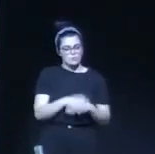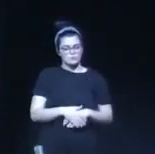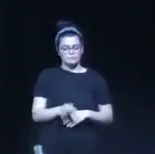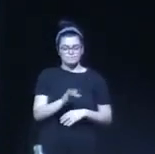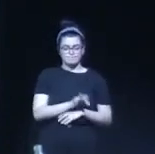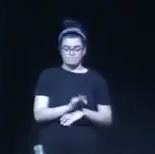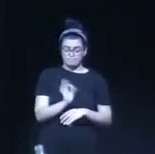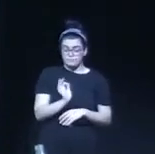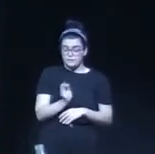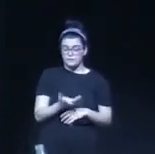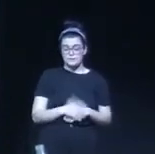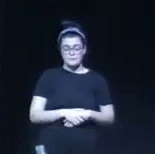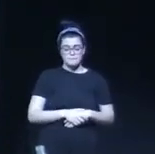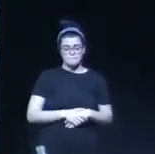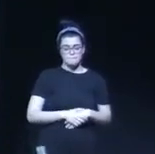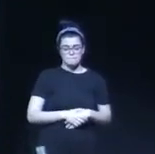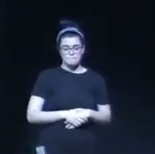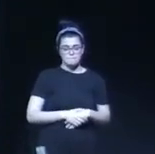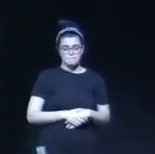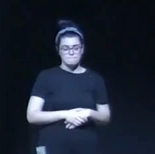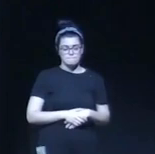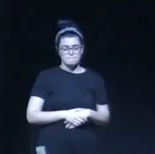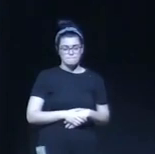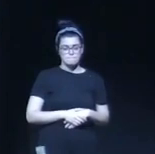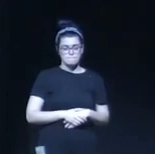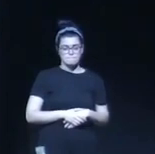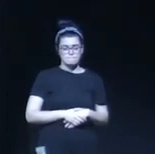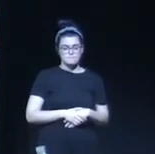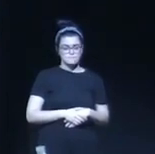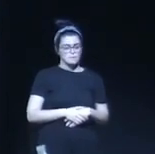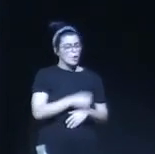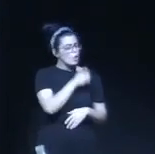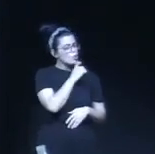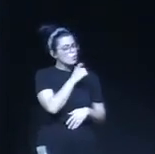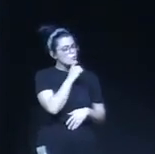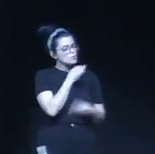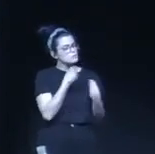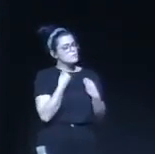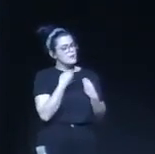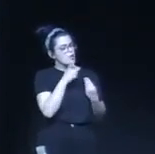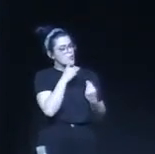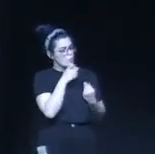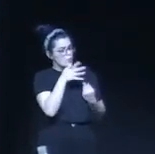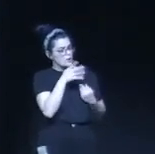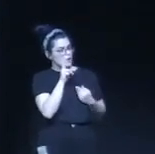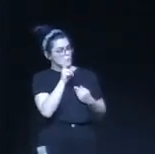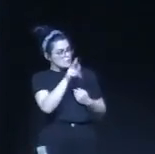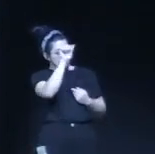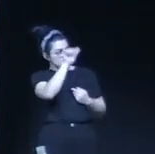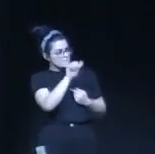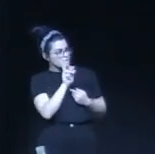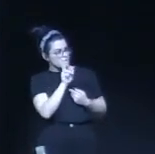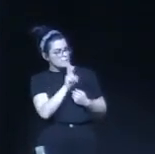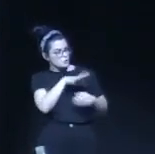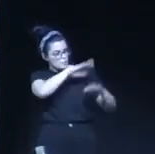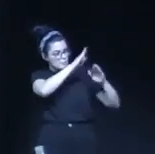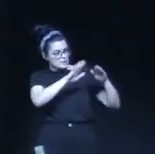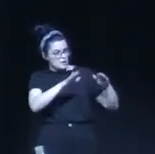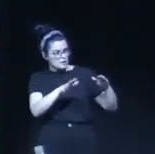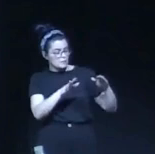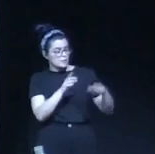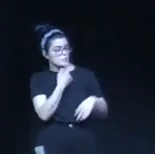Pero no. Pero ¿cómo, no. ¿Cómo es la vida? Hemos visto el paisaje, pero me decís que suele haber